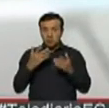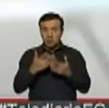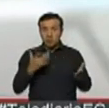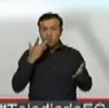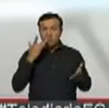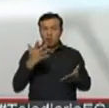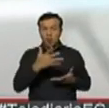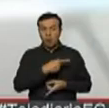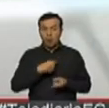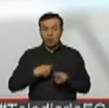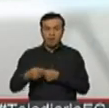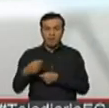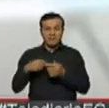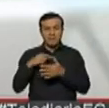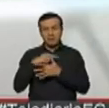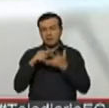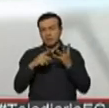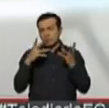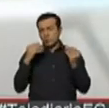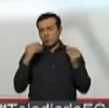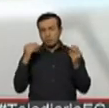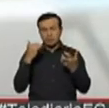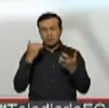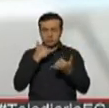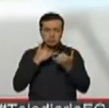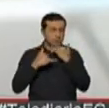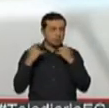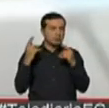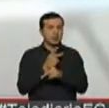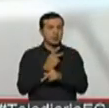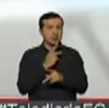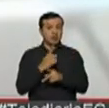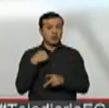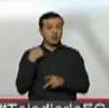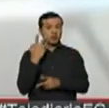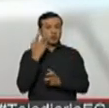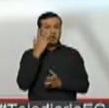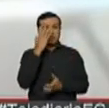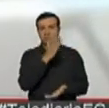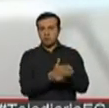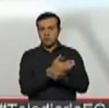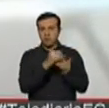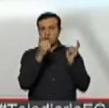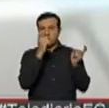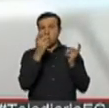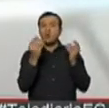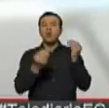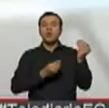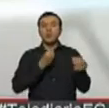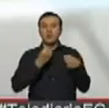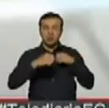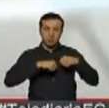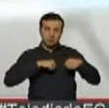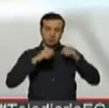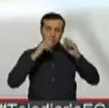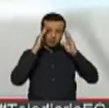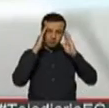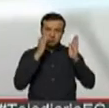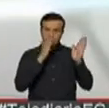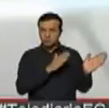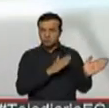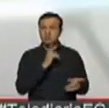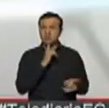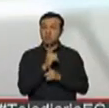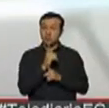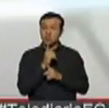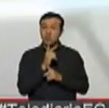aurífero, y así una serie de cadenas de economías criminales, que es lo que nosotros estamos buscando controlar a través de los operativos que lo he mencionado. Han sido